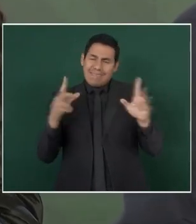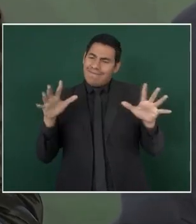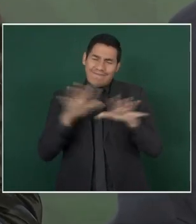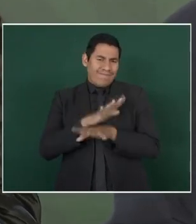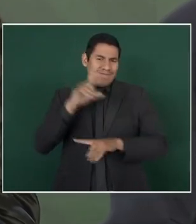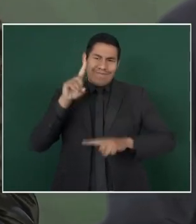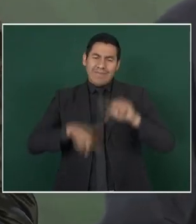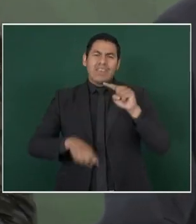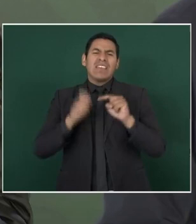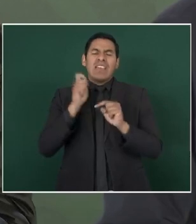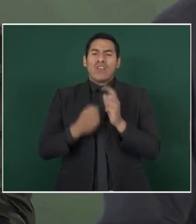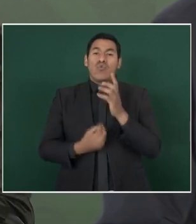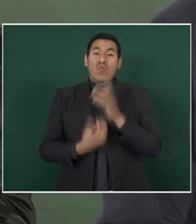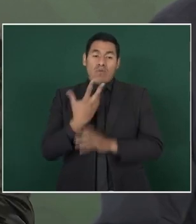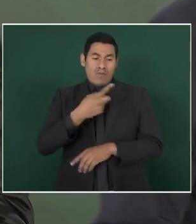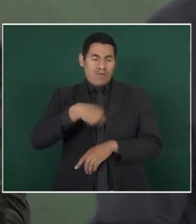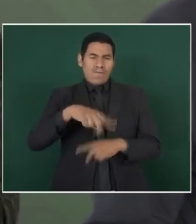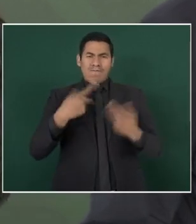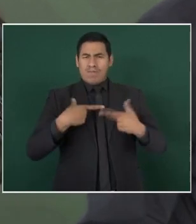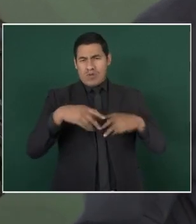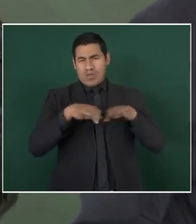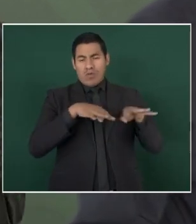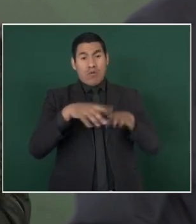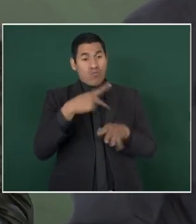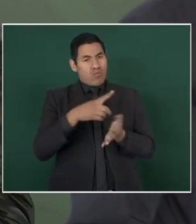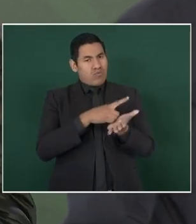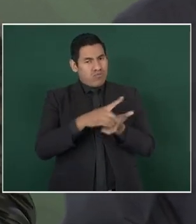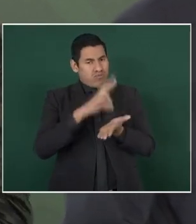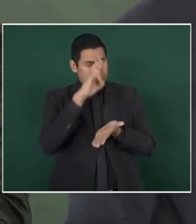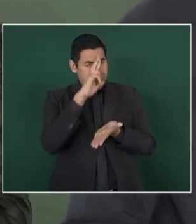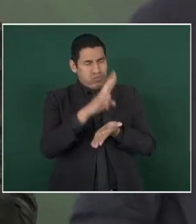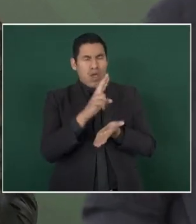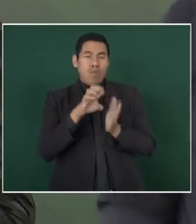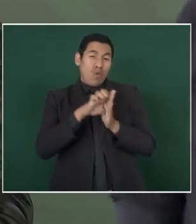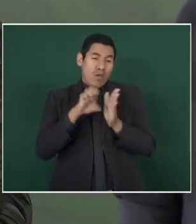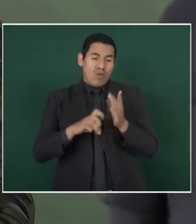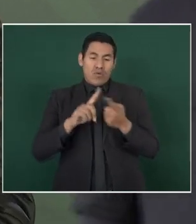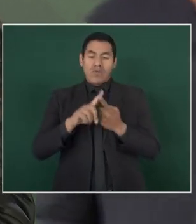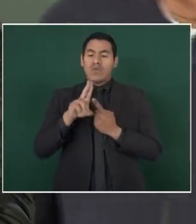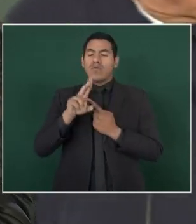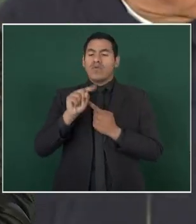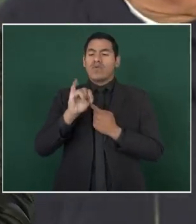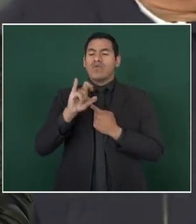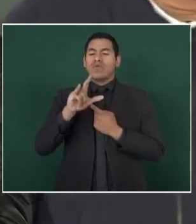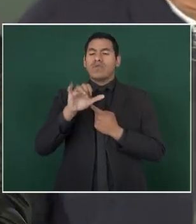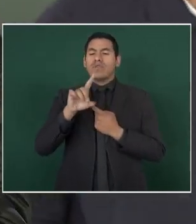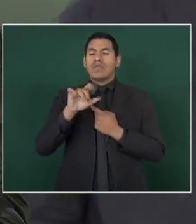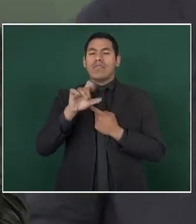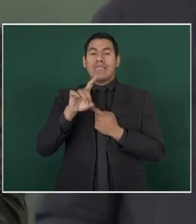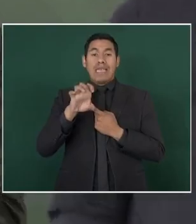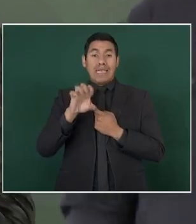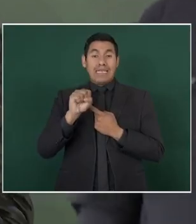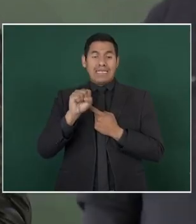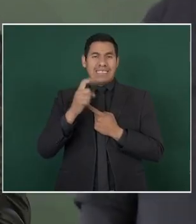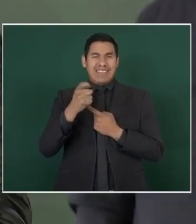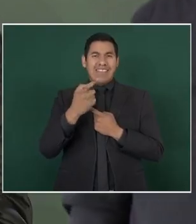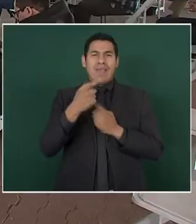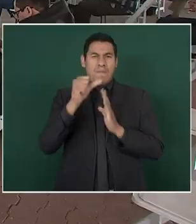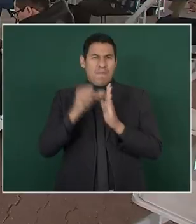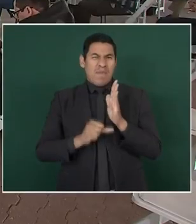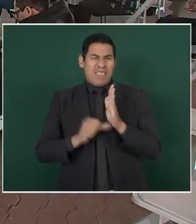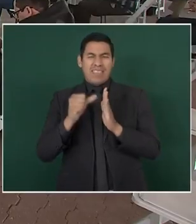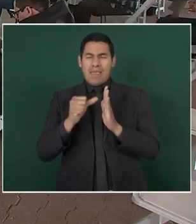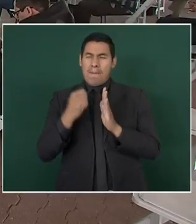sino también en el derecho al reparto de utilidades, un derecho que estaba pues prácticamente en peligro de extinción o olvidado en